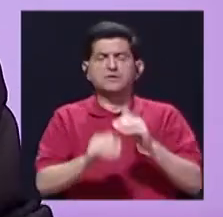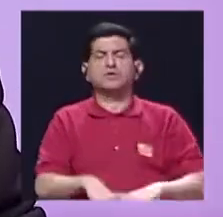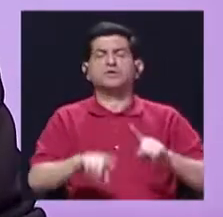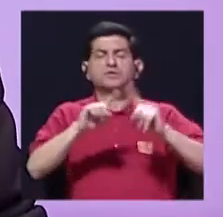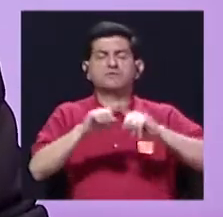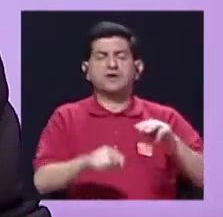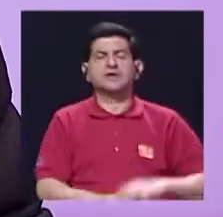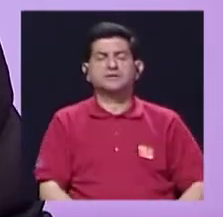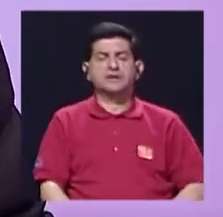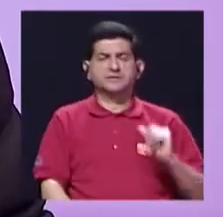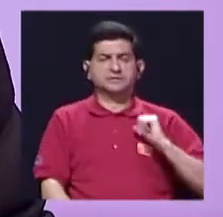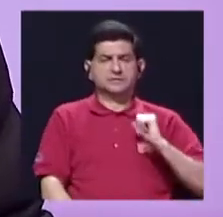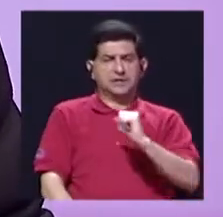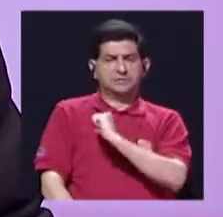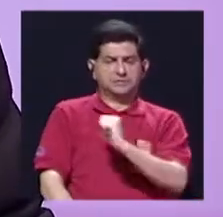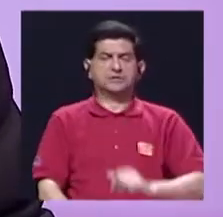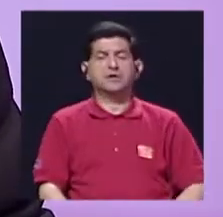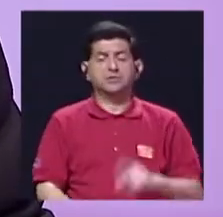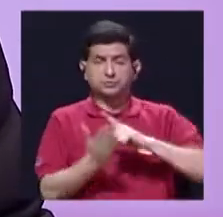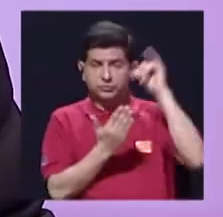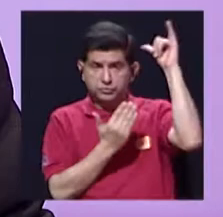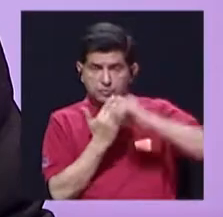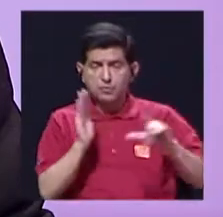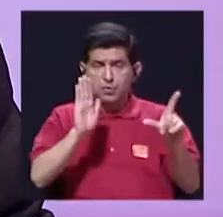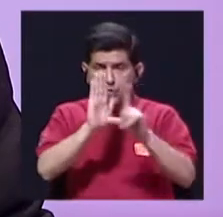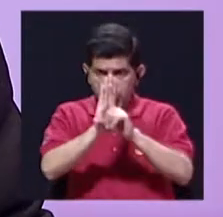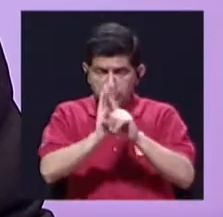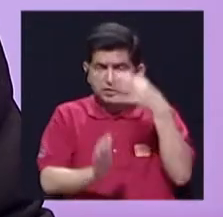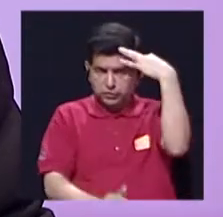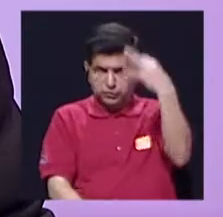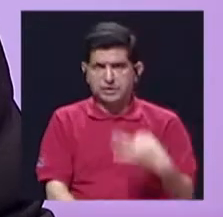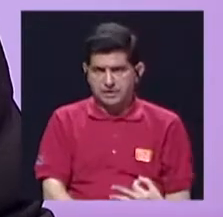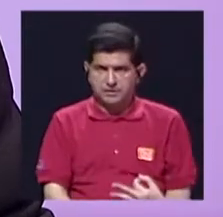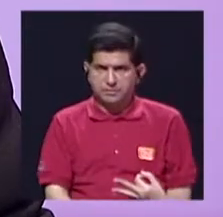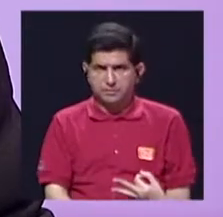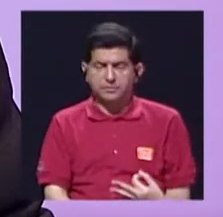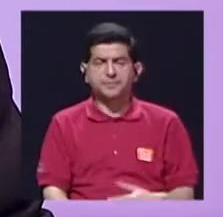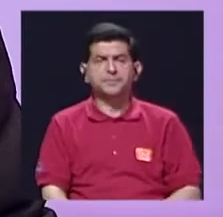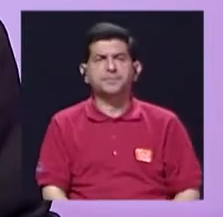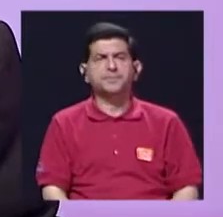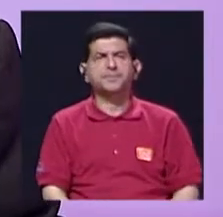y asociadas. Yo creo que este proyecto de ley viene a ser